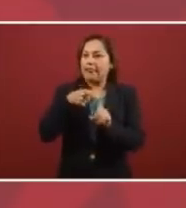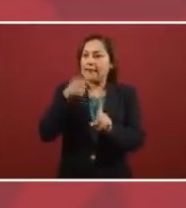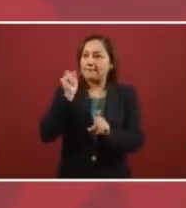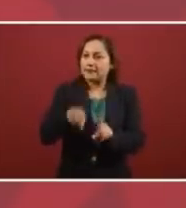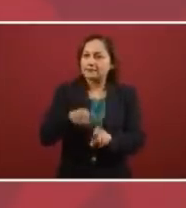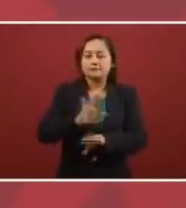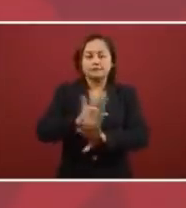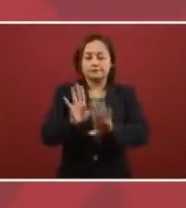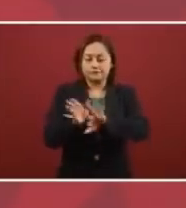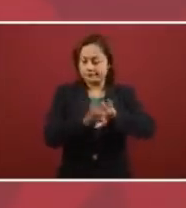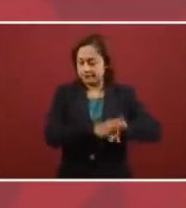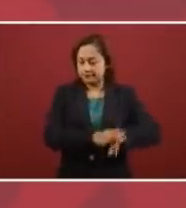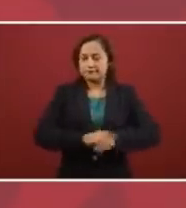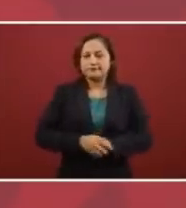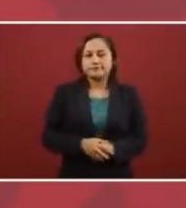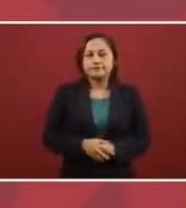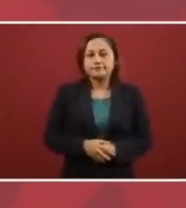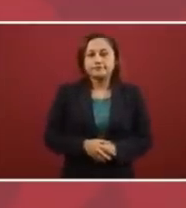pero